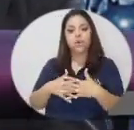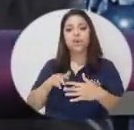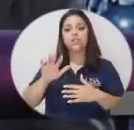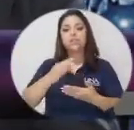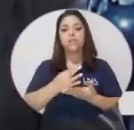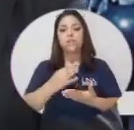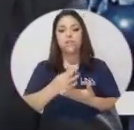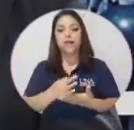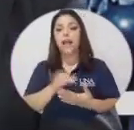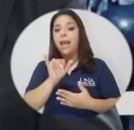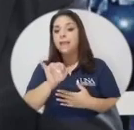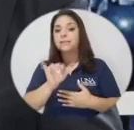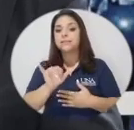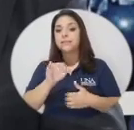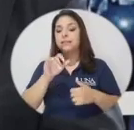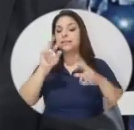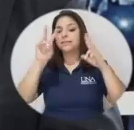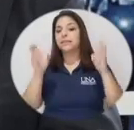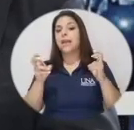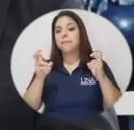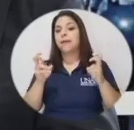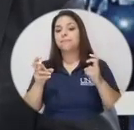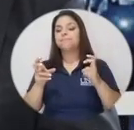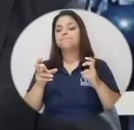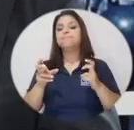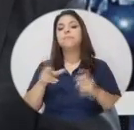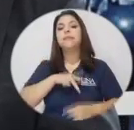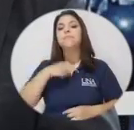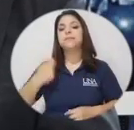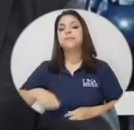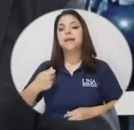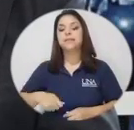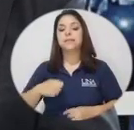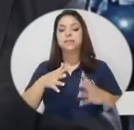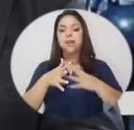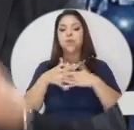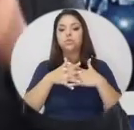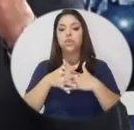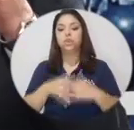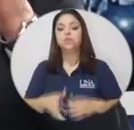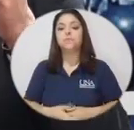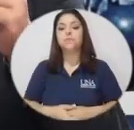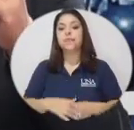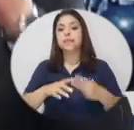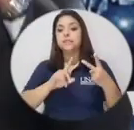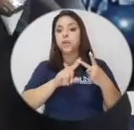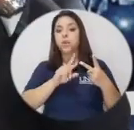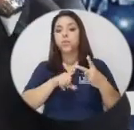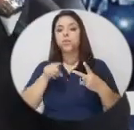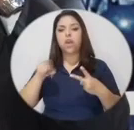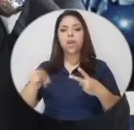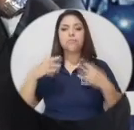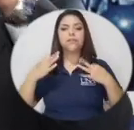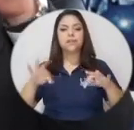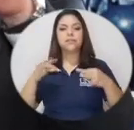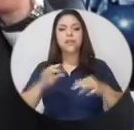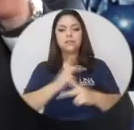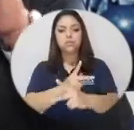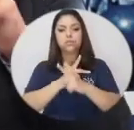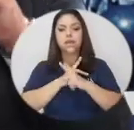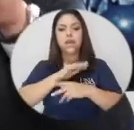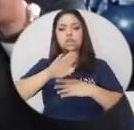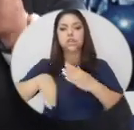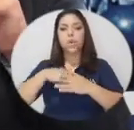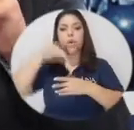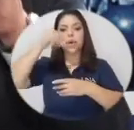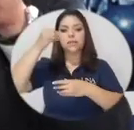frontera. Ese es el primer tema que va a tener el presidente de Estados Unidos. El segundo, que me parece que él va a tratar de